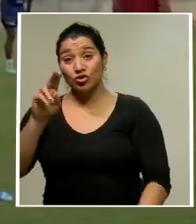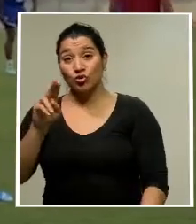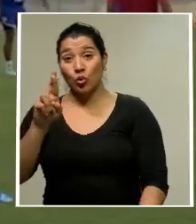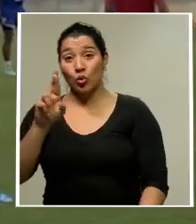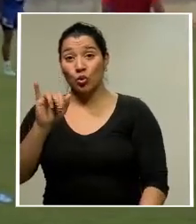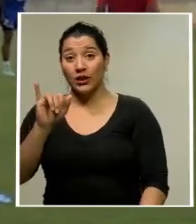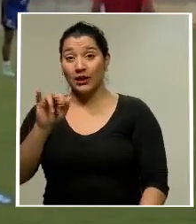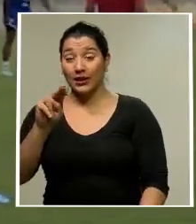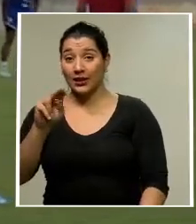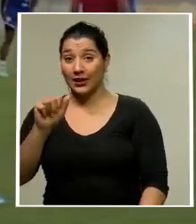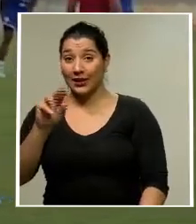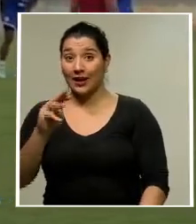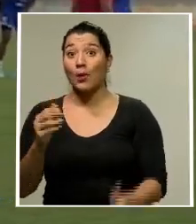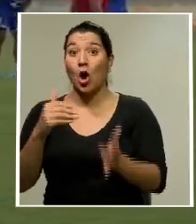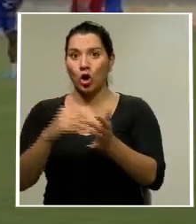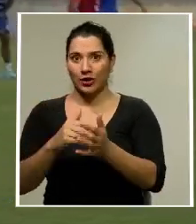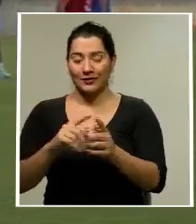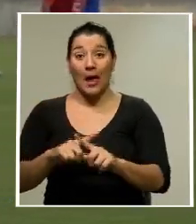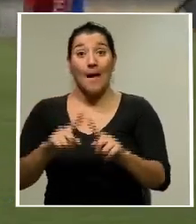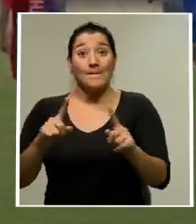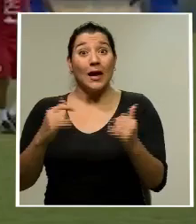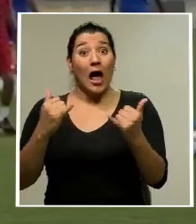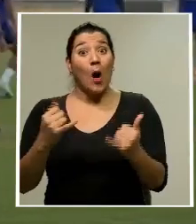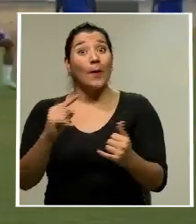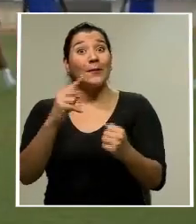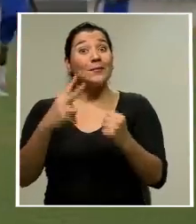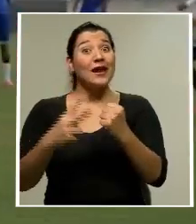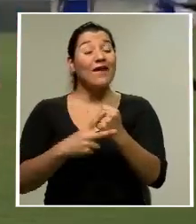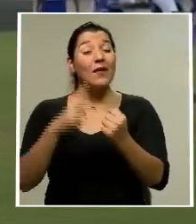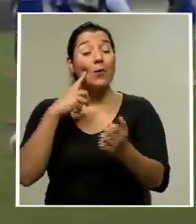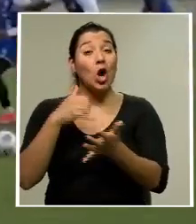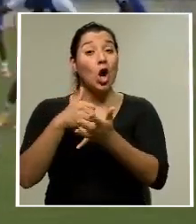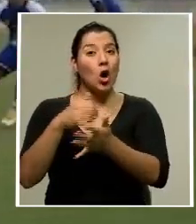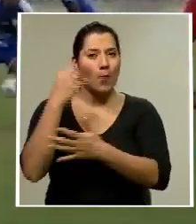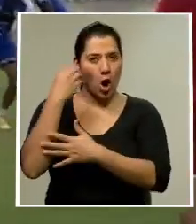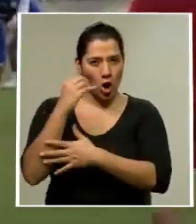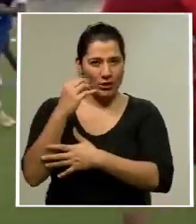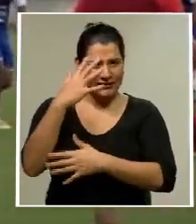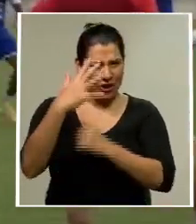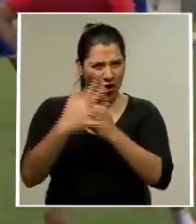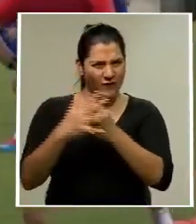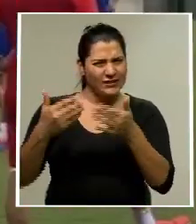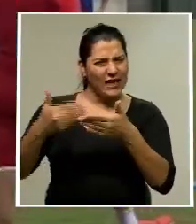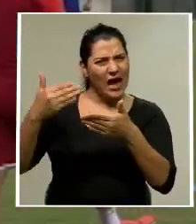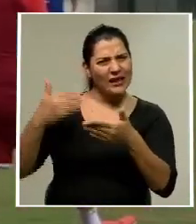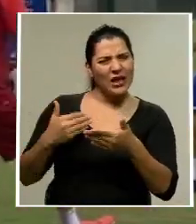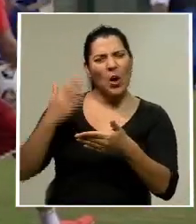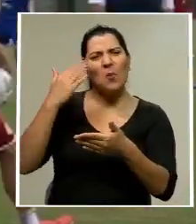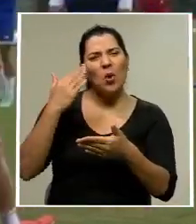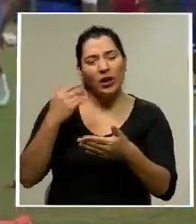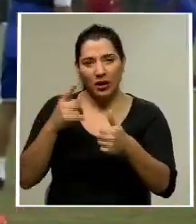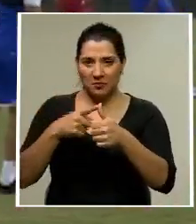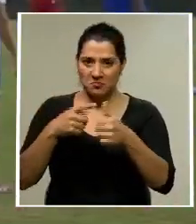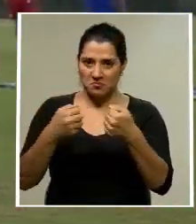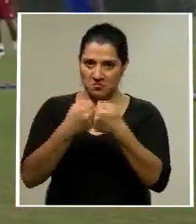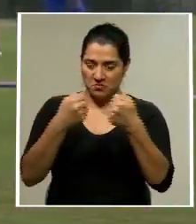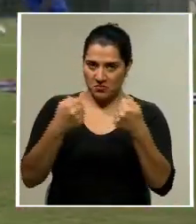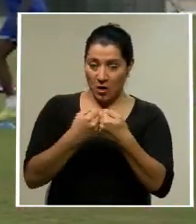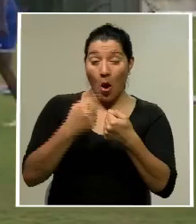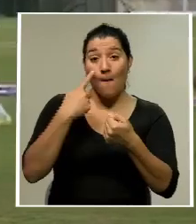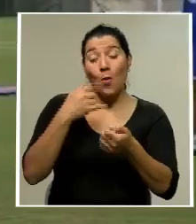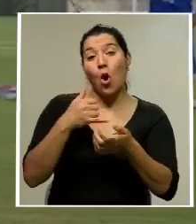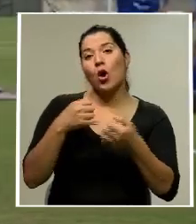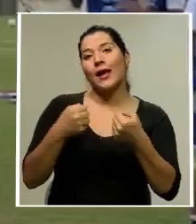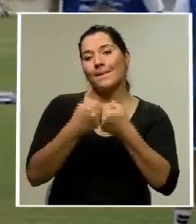que esta vez será la primera ocasión en que se midan por una Copa de Oro. Los anteriores 5 enfrentamientos tuvieron como motivo un duelo por el desaparecido